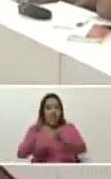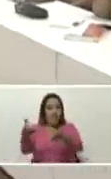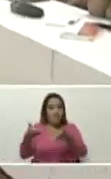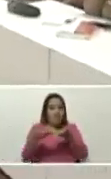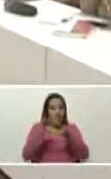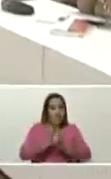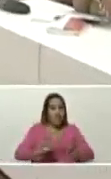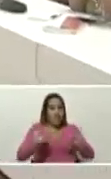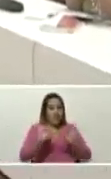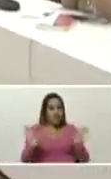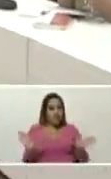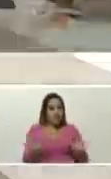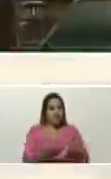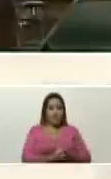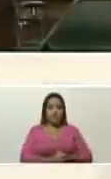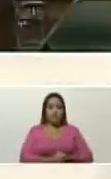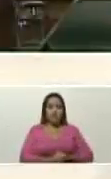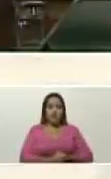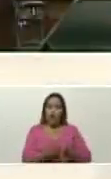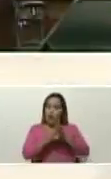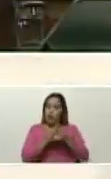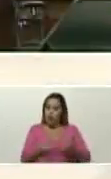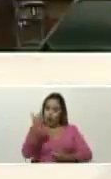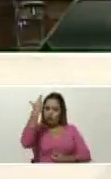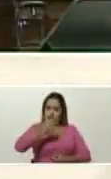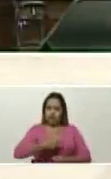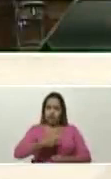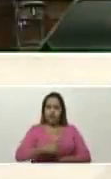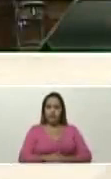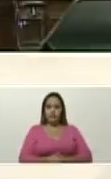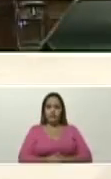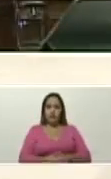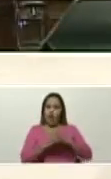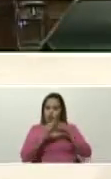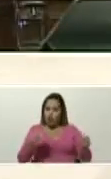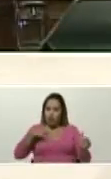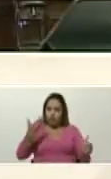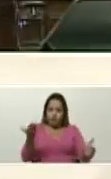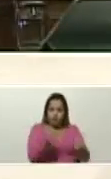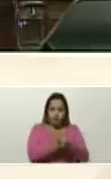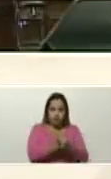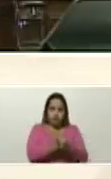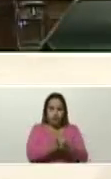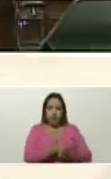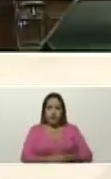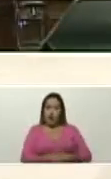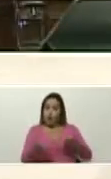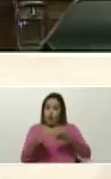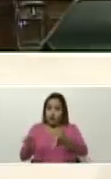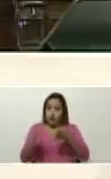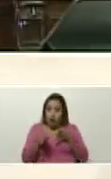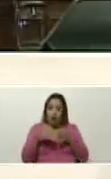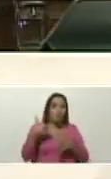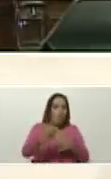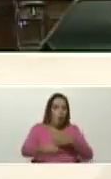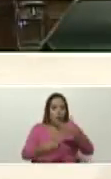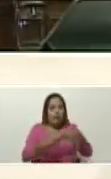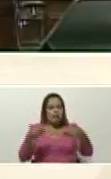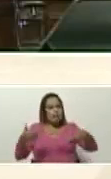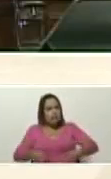nada. Todo lo que somos, todo lo que logramos, nos lo ganamos a pulso,